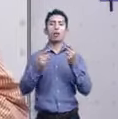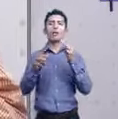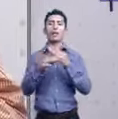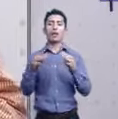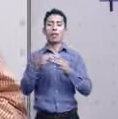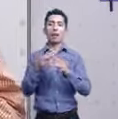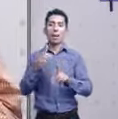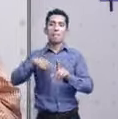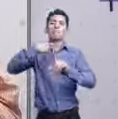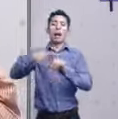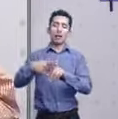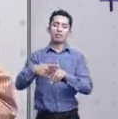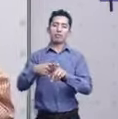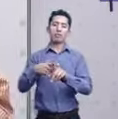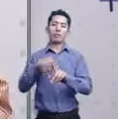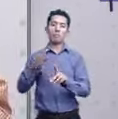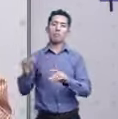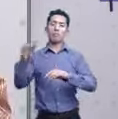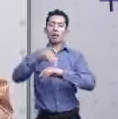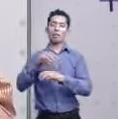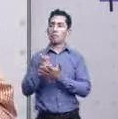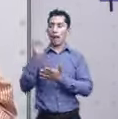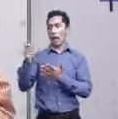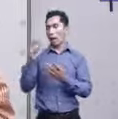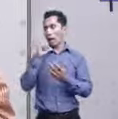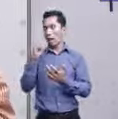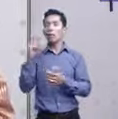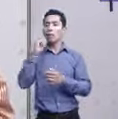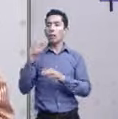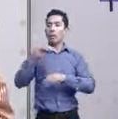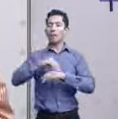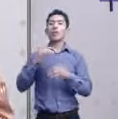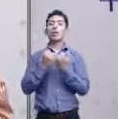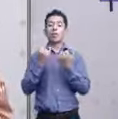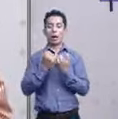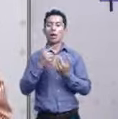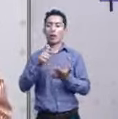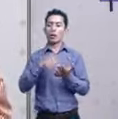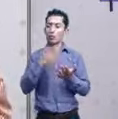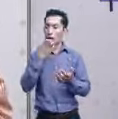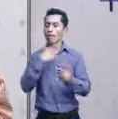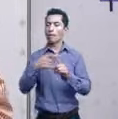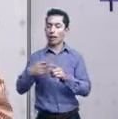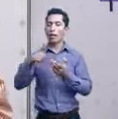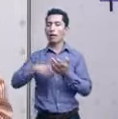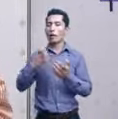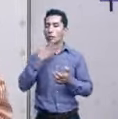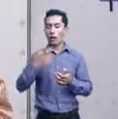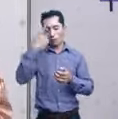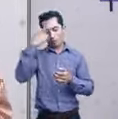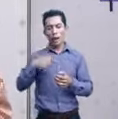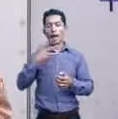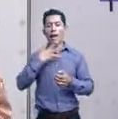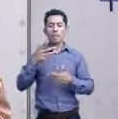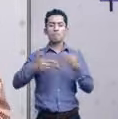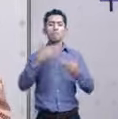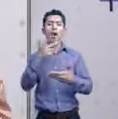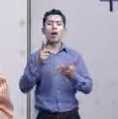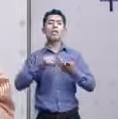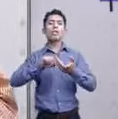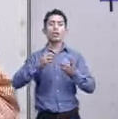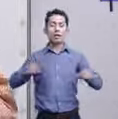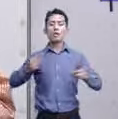materias curriculares, extracurriculares que no son pagadas hoy en día. Dignificaremos los espacios educativos de las escuelas para que tengan un mejor